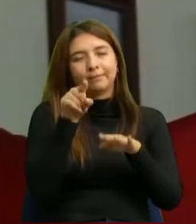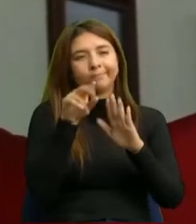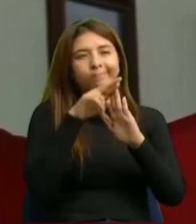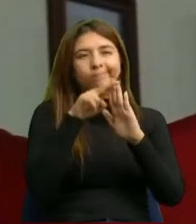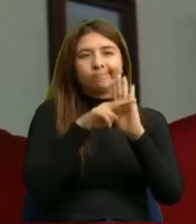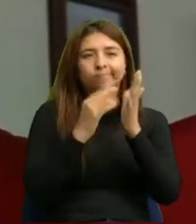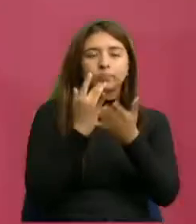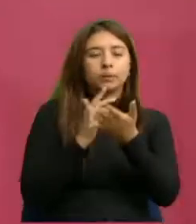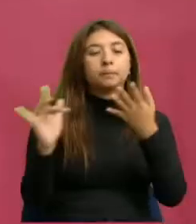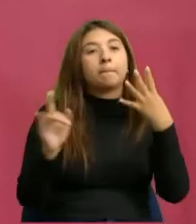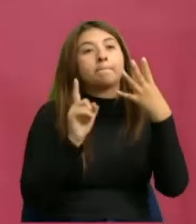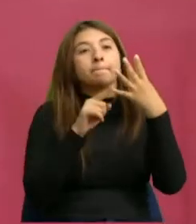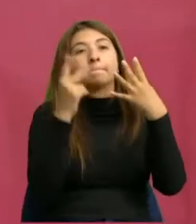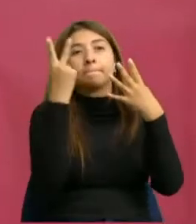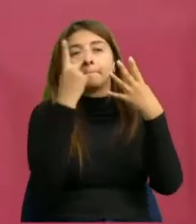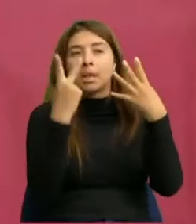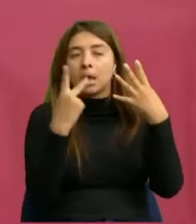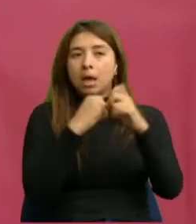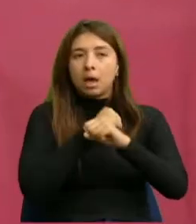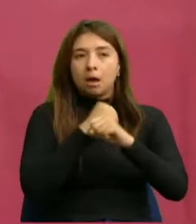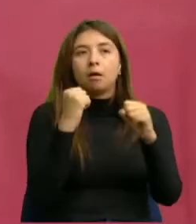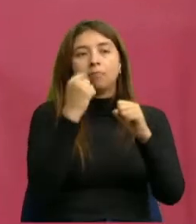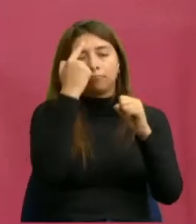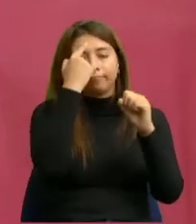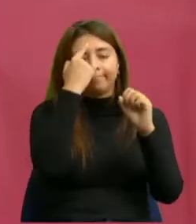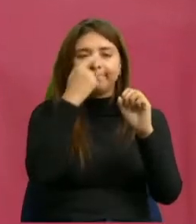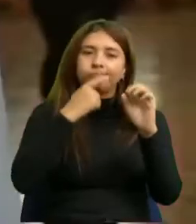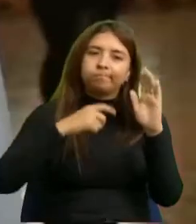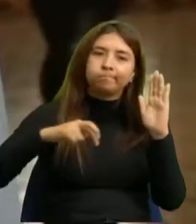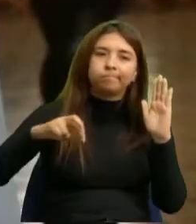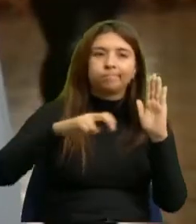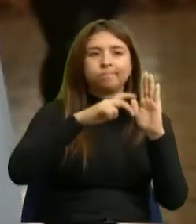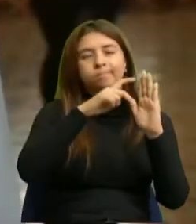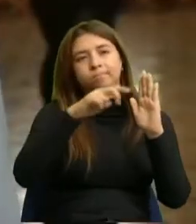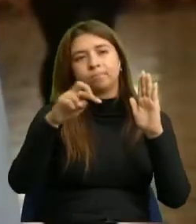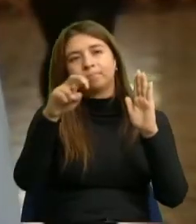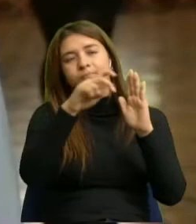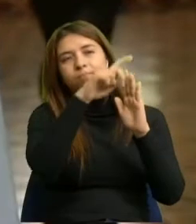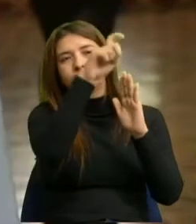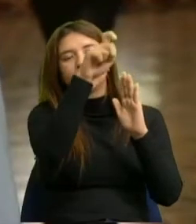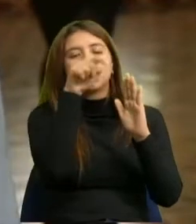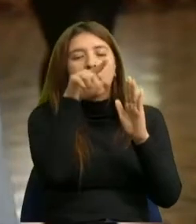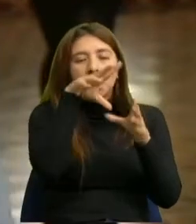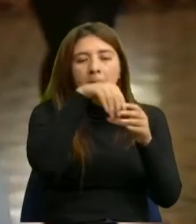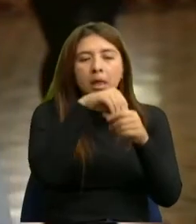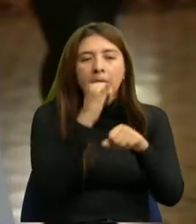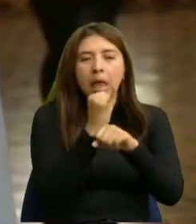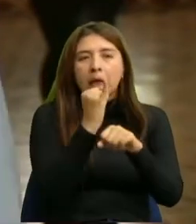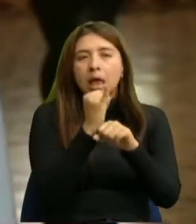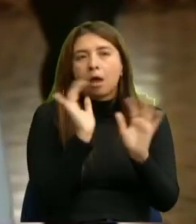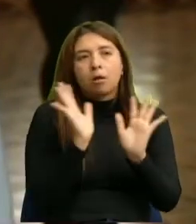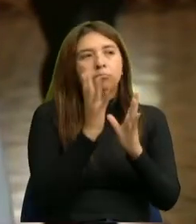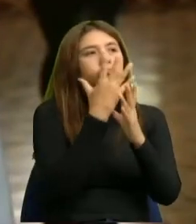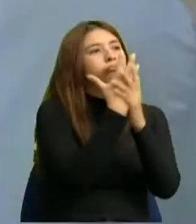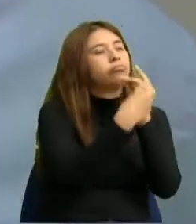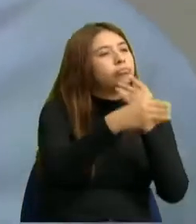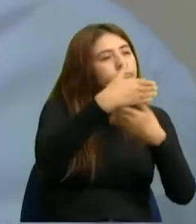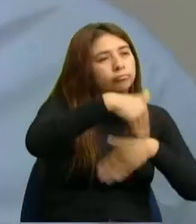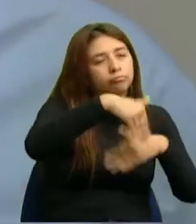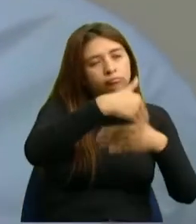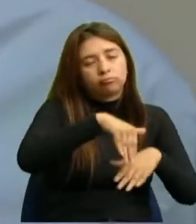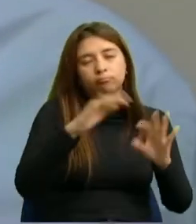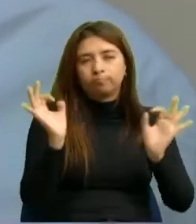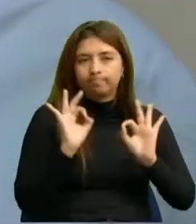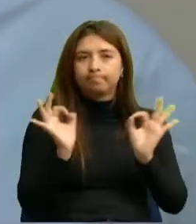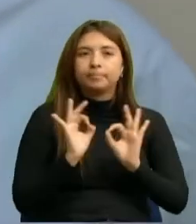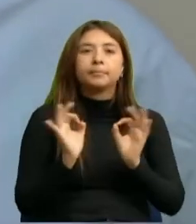El día viernes en la mañana pensamos hacer el Via Crucis, solamente con la Hermandad de Jesús Nazareno dentro de la iglesia, para no salir a las calles. Se espera